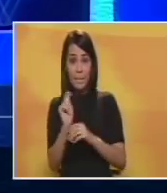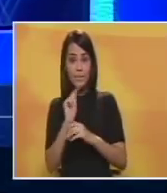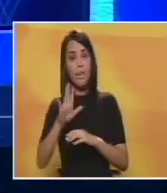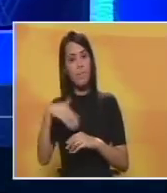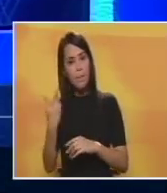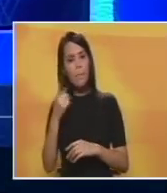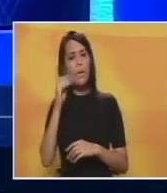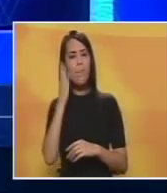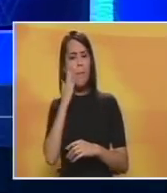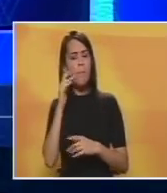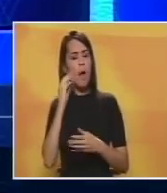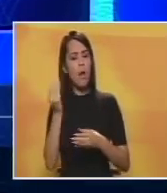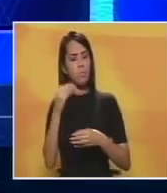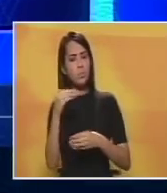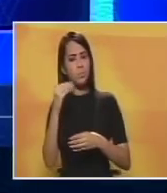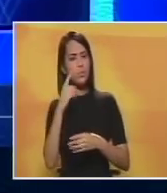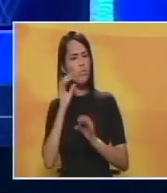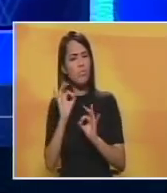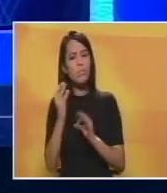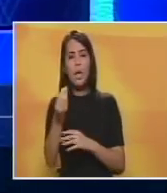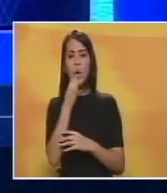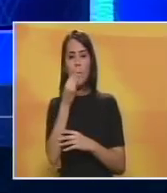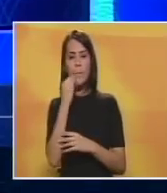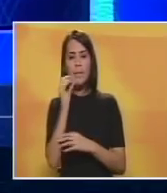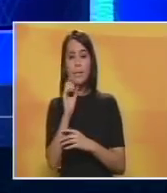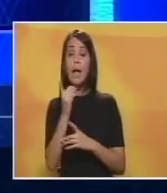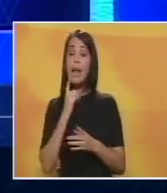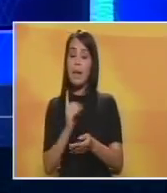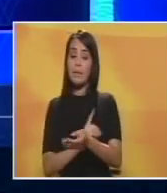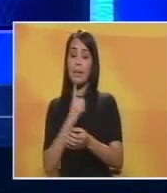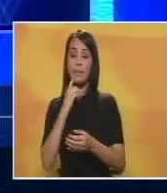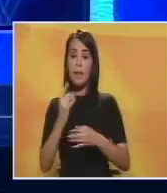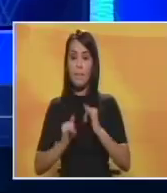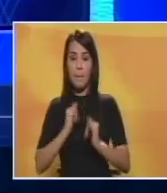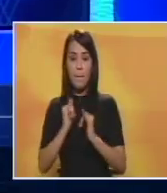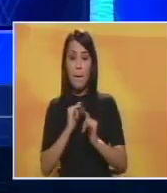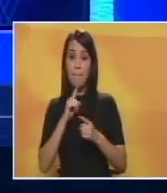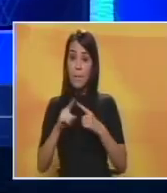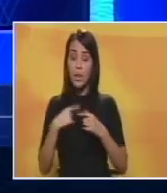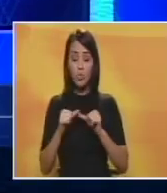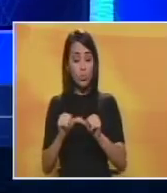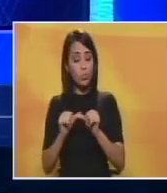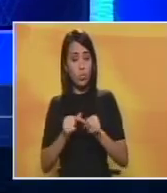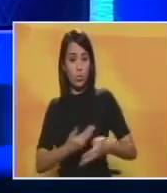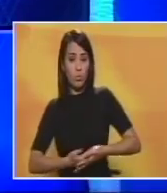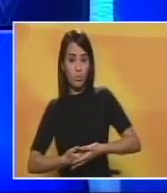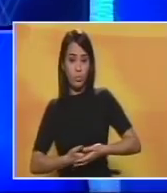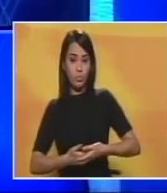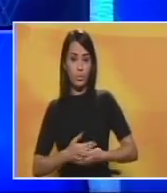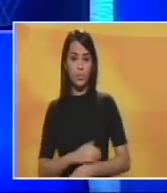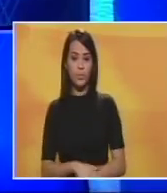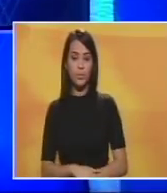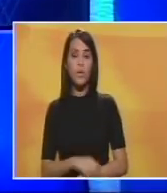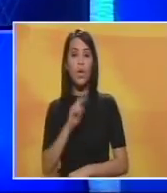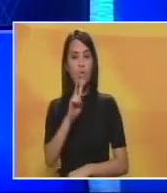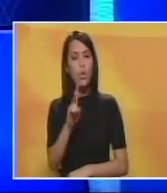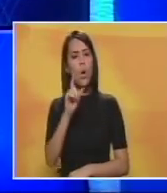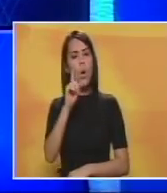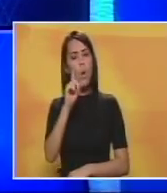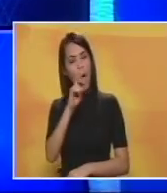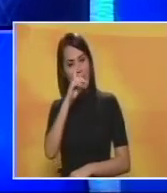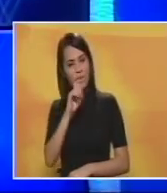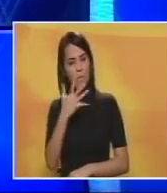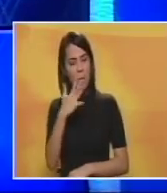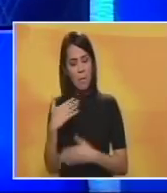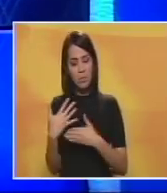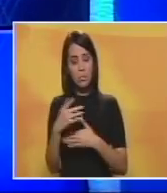ir incorporando otros alimentos complementarios en la dieta del bebé sin renunciar a la lactancia materna, al menos hasta los 2 primeros años o hasta